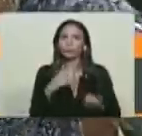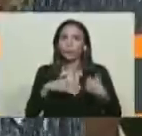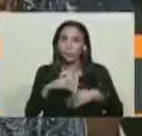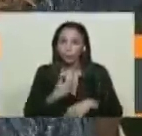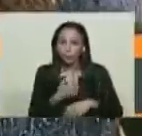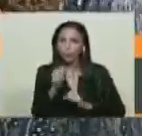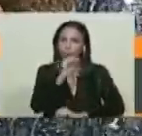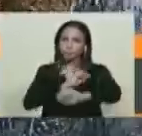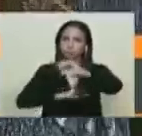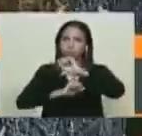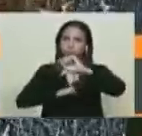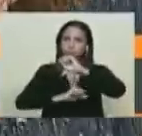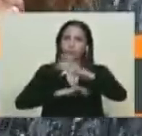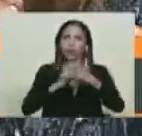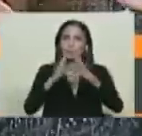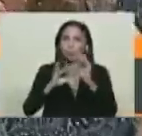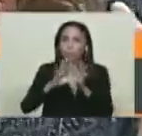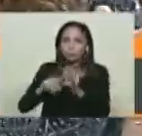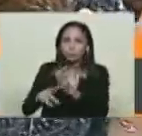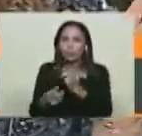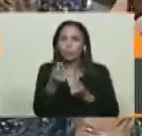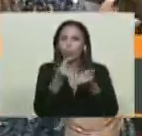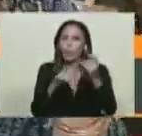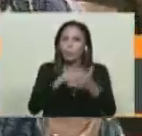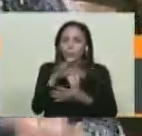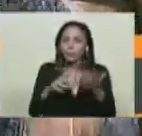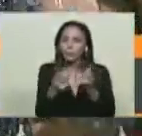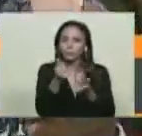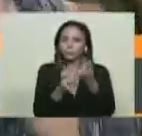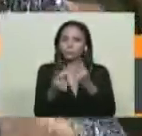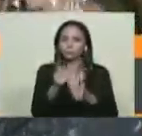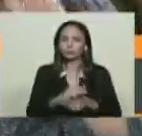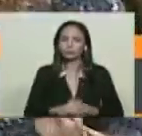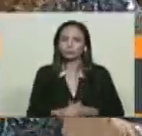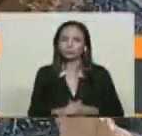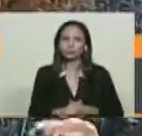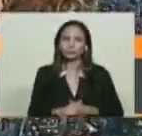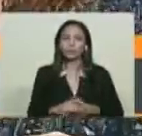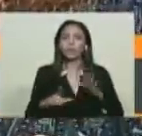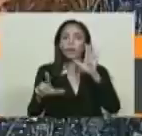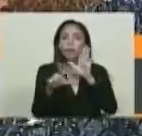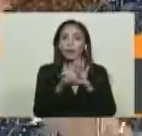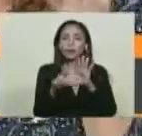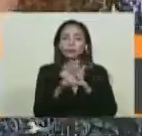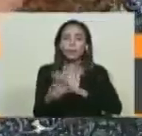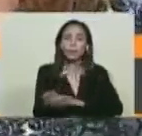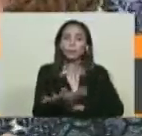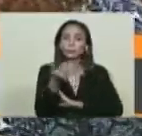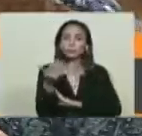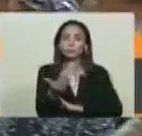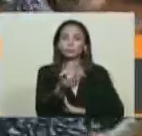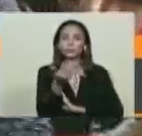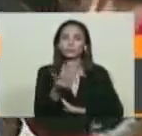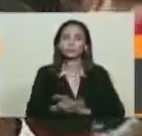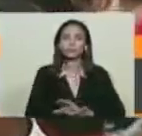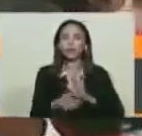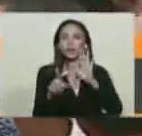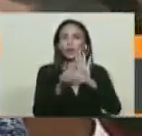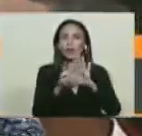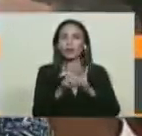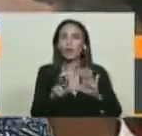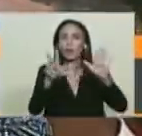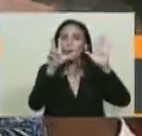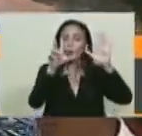para combatir la especulación y la guerra económica. Esa ley, esas leyes, presidente, que se